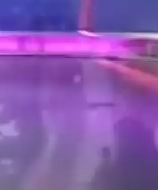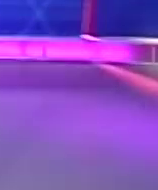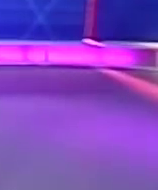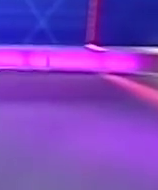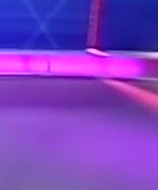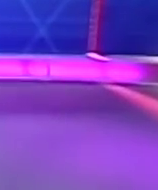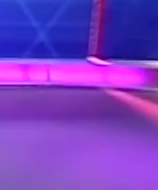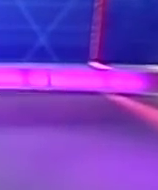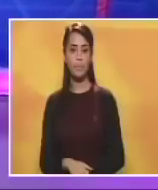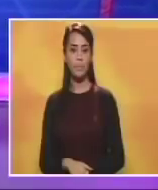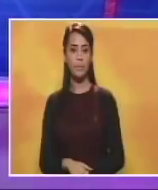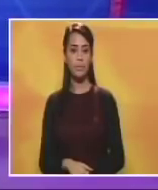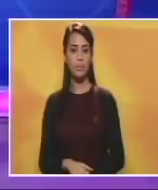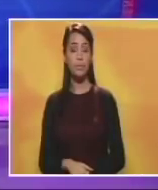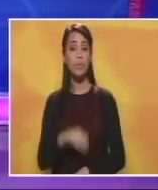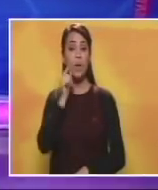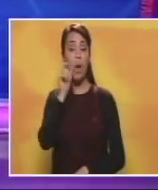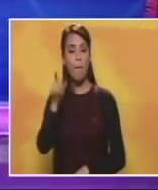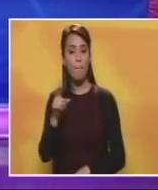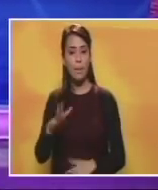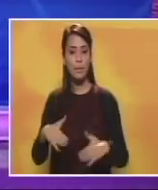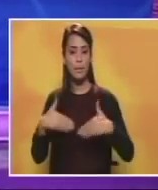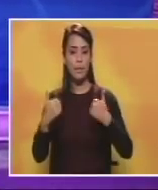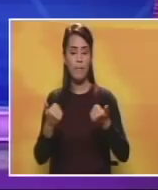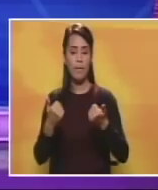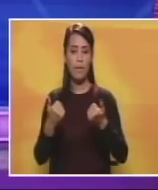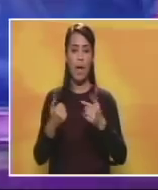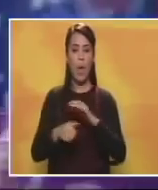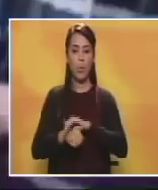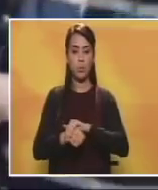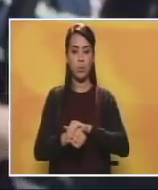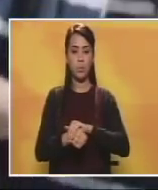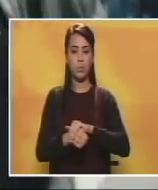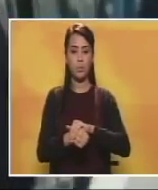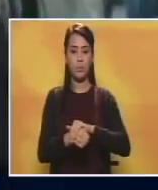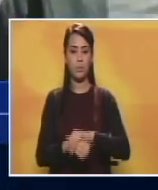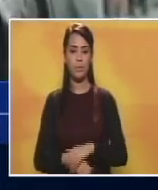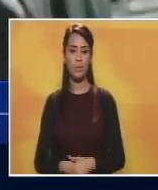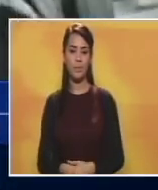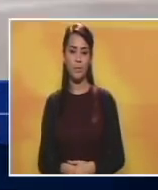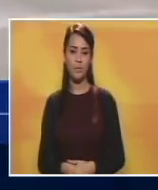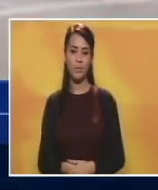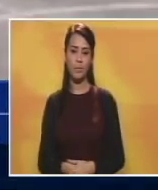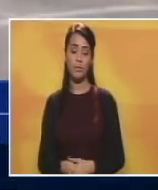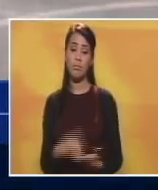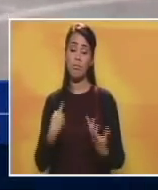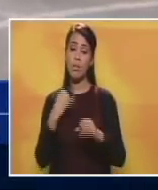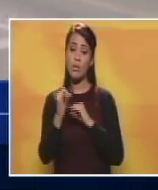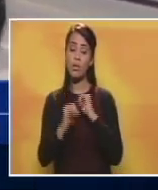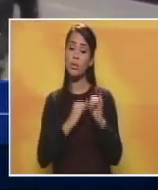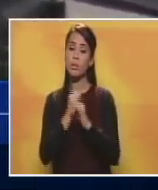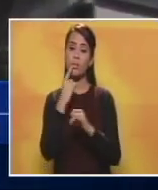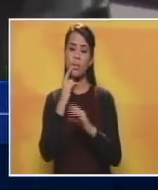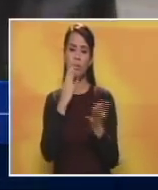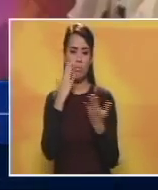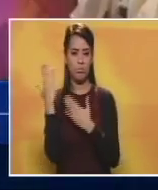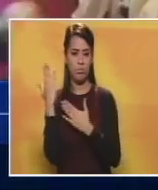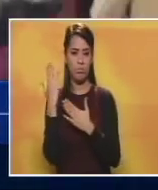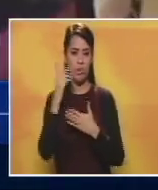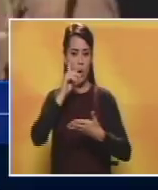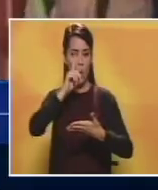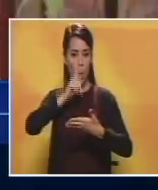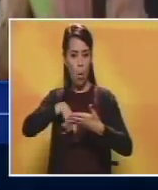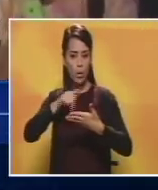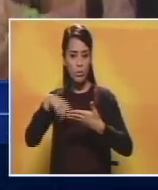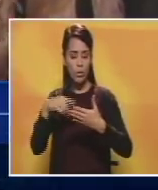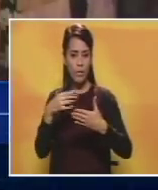Y un autógrafo de Arnold Schwarzenegger salvará a las tortugas en Austria. Medios internacionales reseñaron que subastarán un autógrafo del